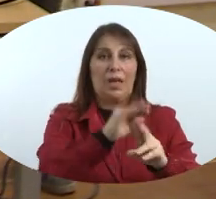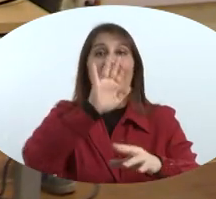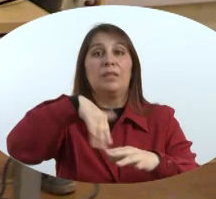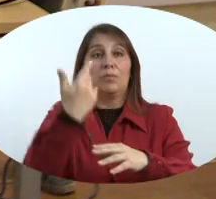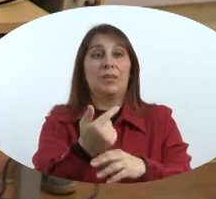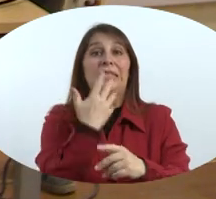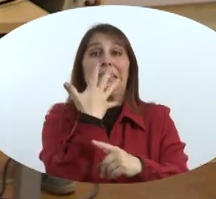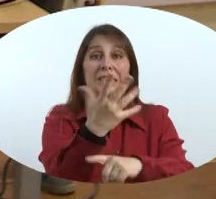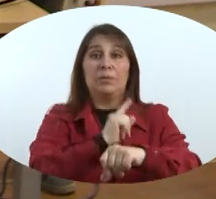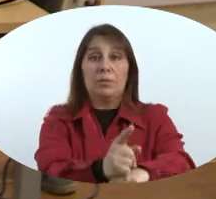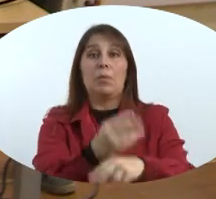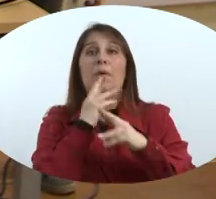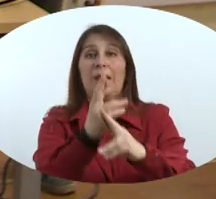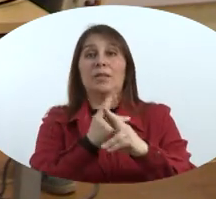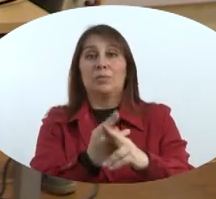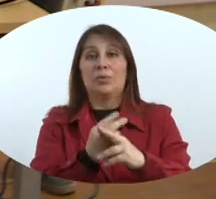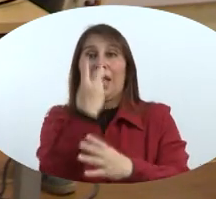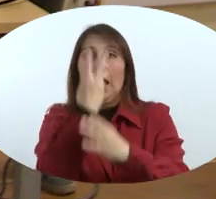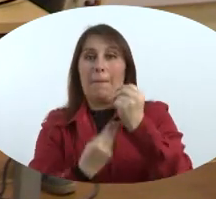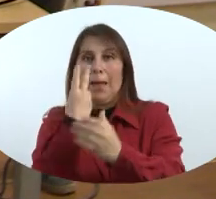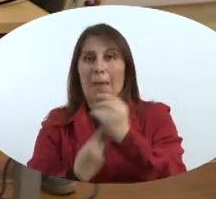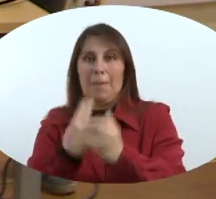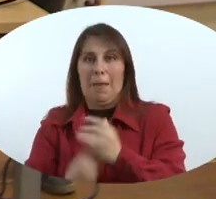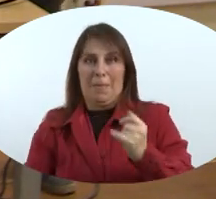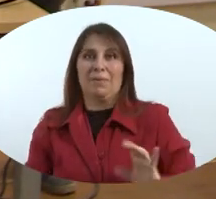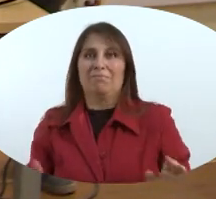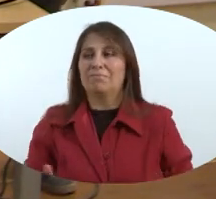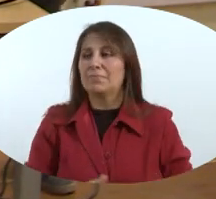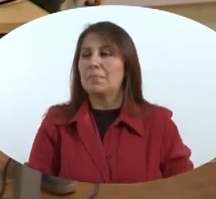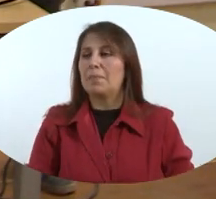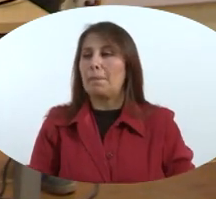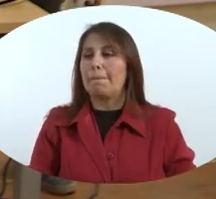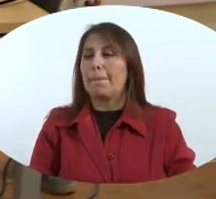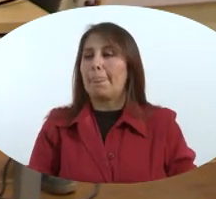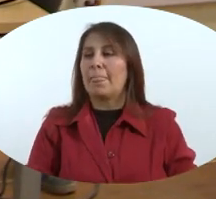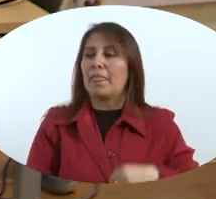todas nos cayeron